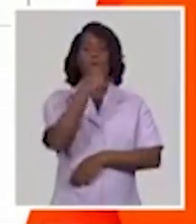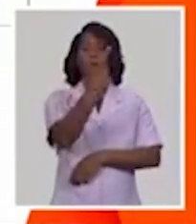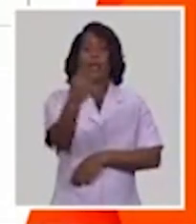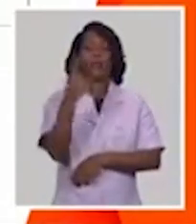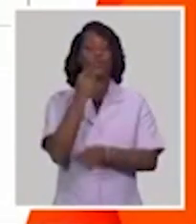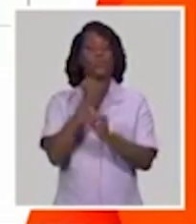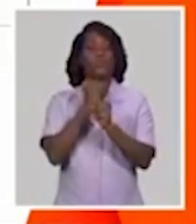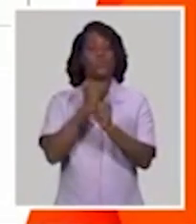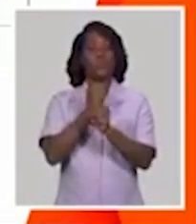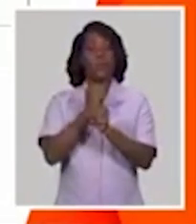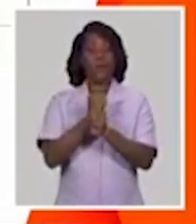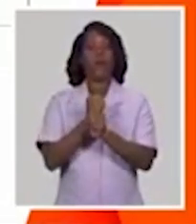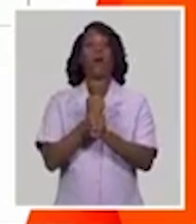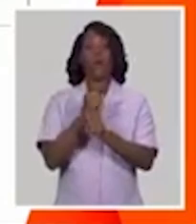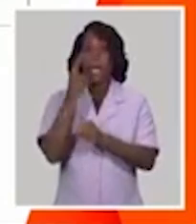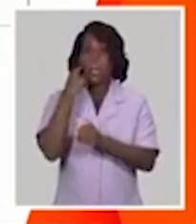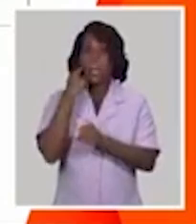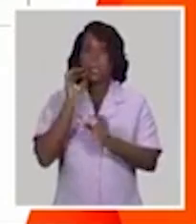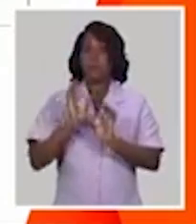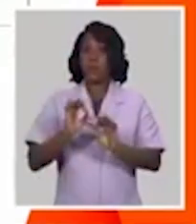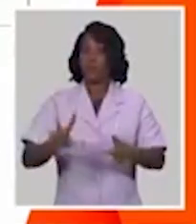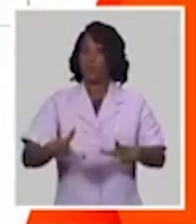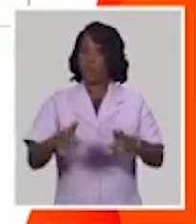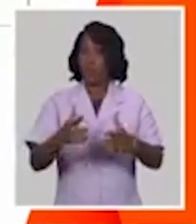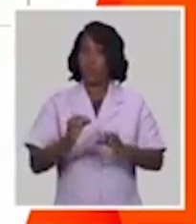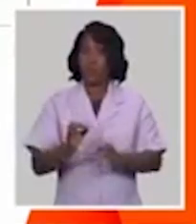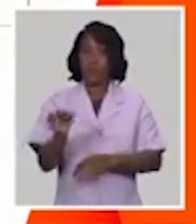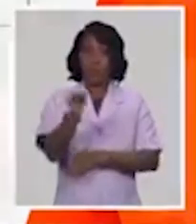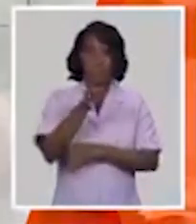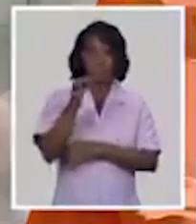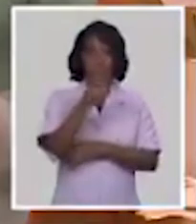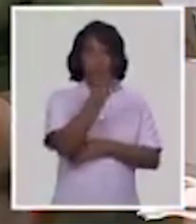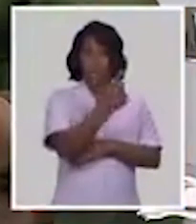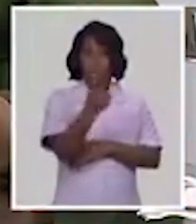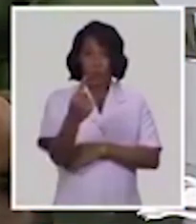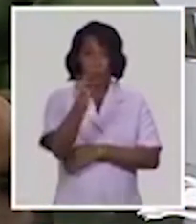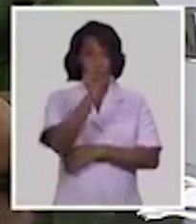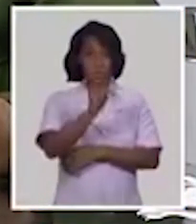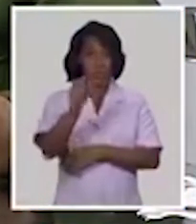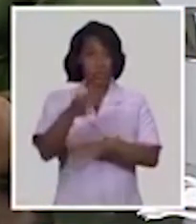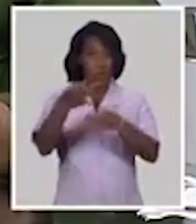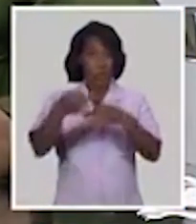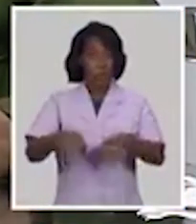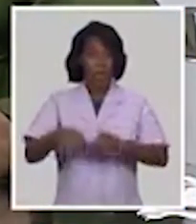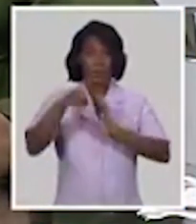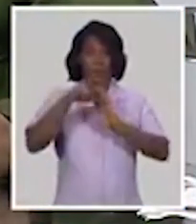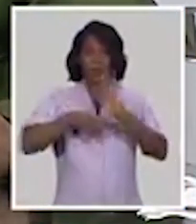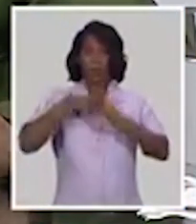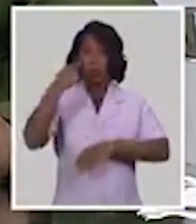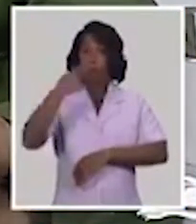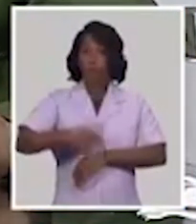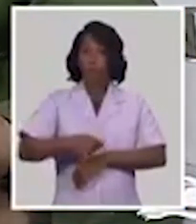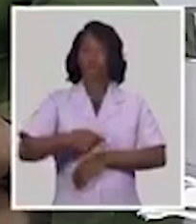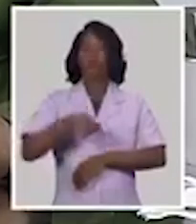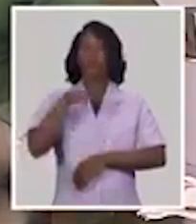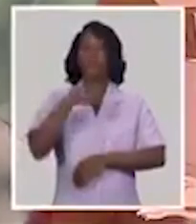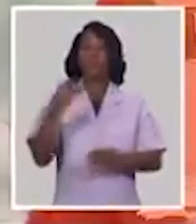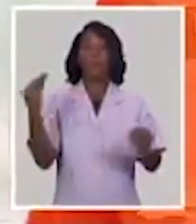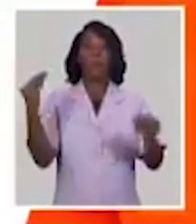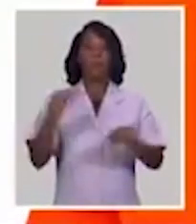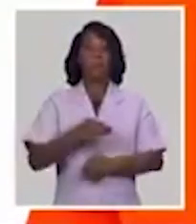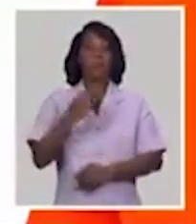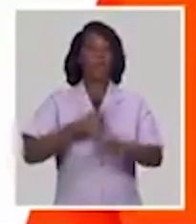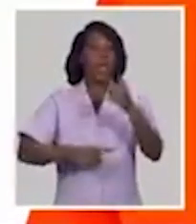esta disposición en cada municipio. Las personas naturales o jurídicas que sean objeto de